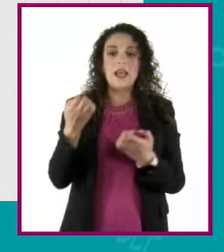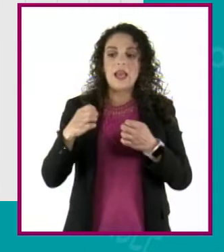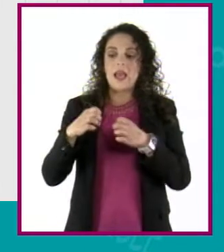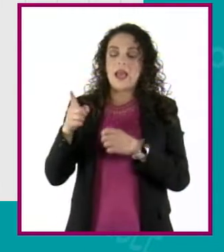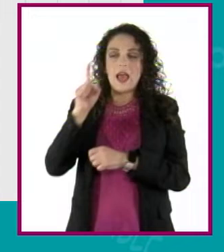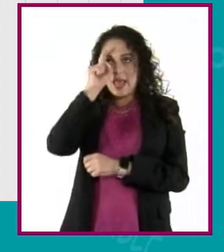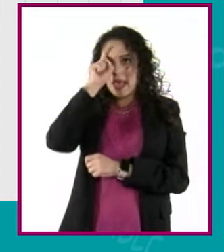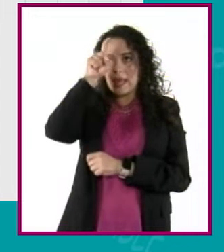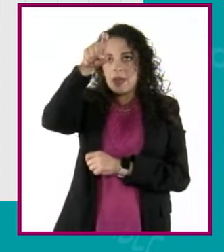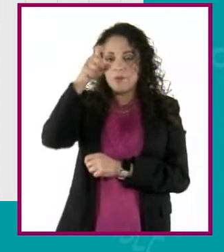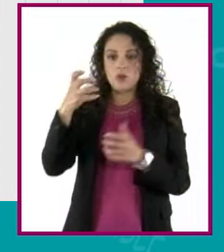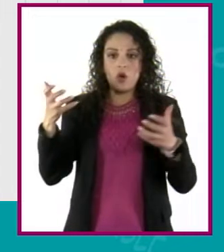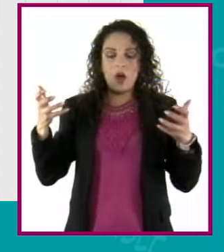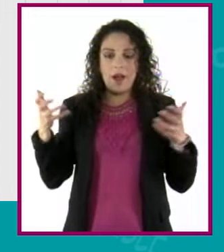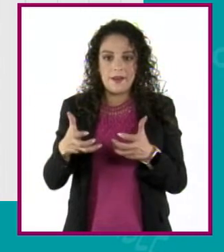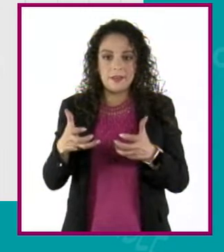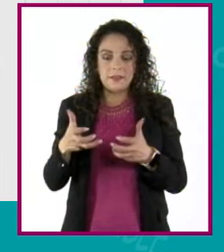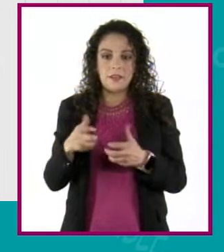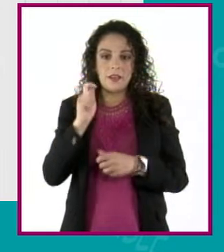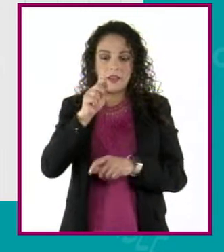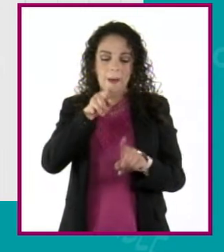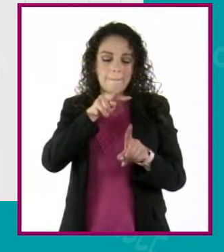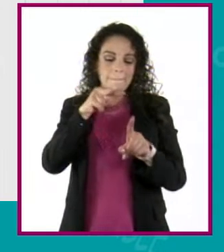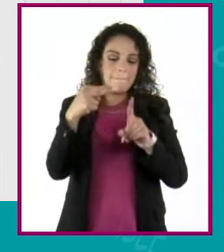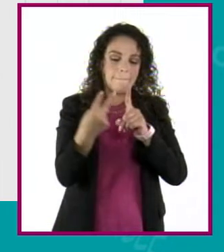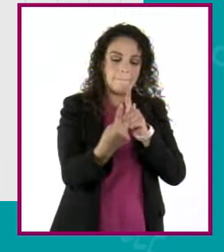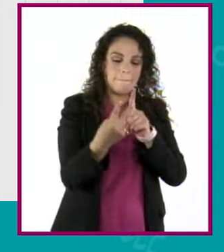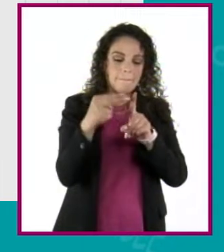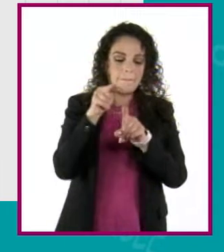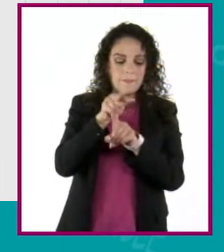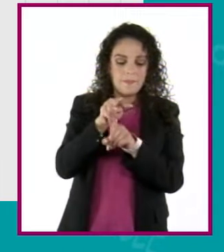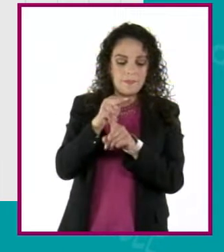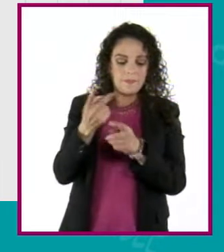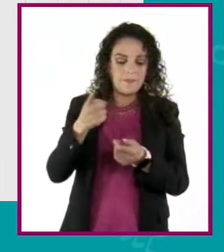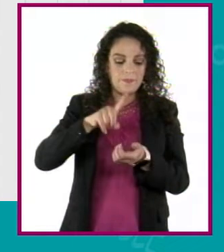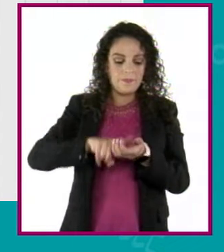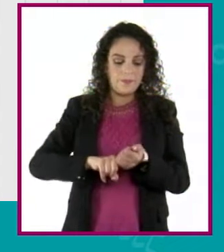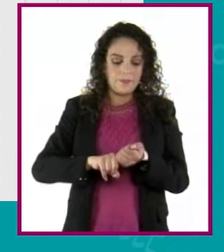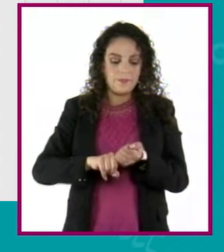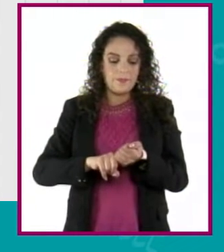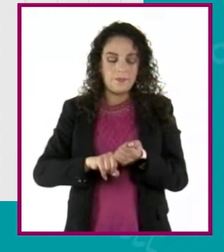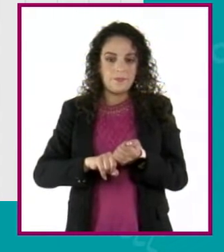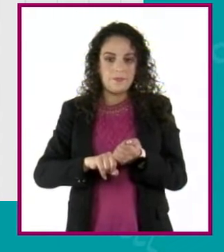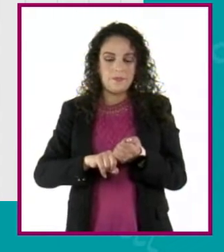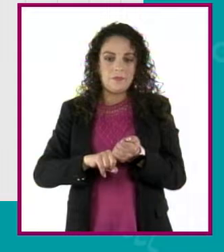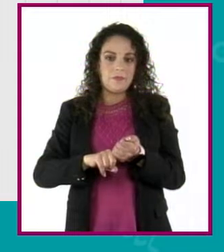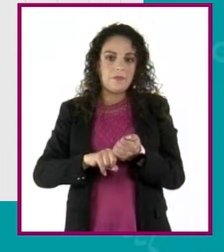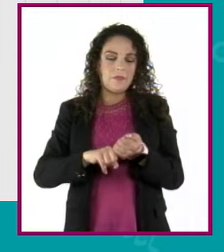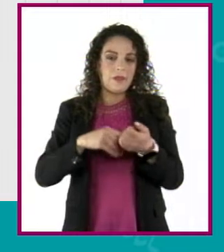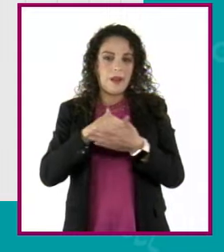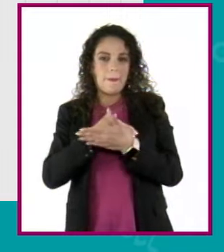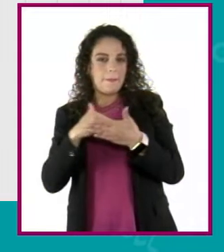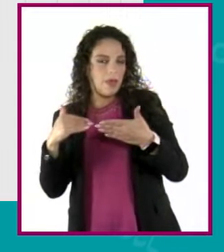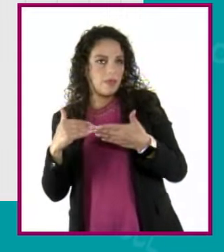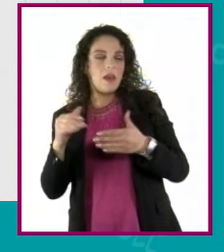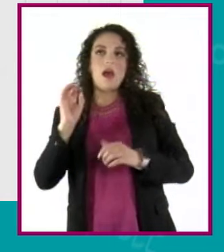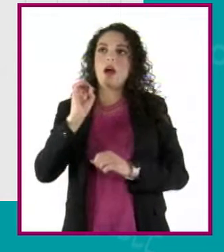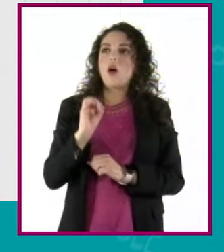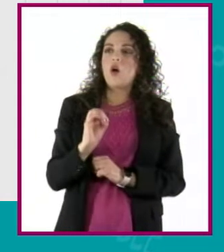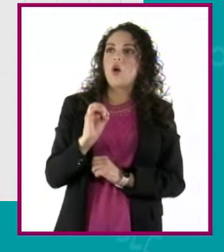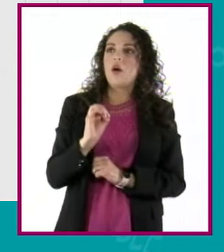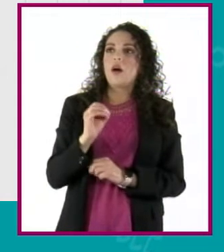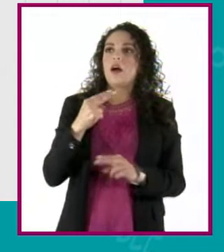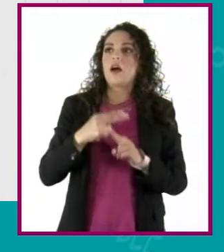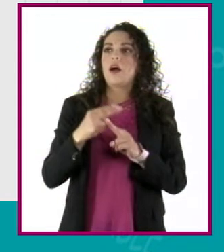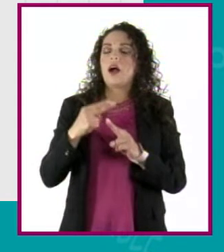Egipto, el que usó la perspectiva en la Edad Media, bueno, incluso